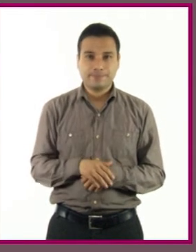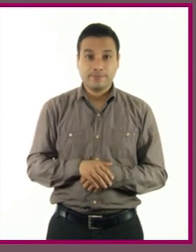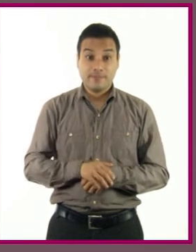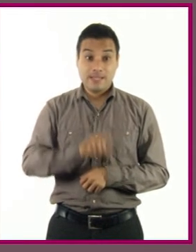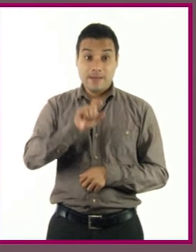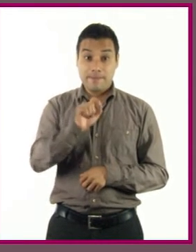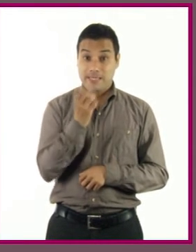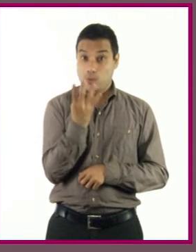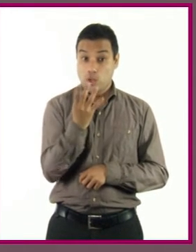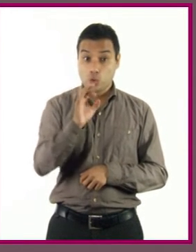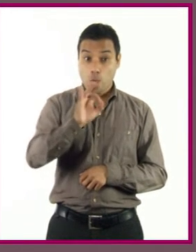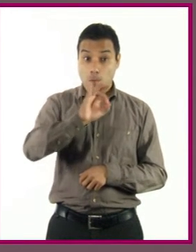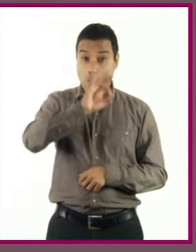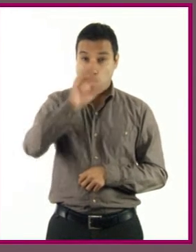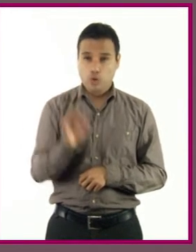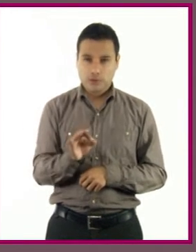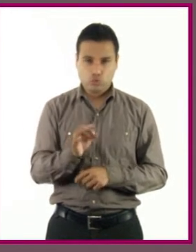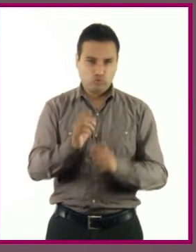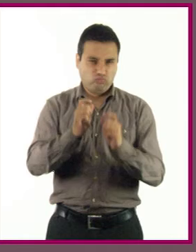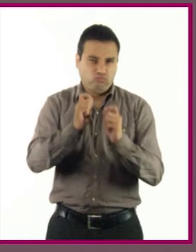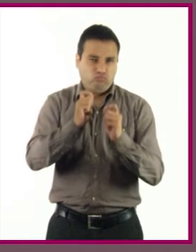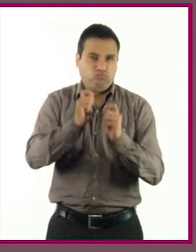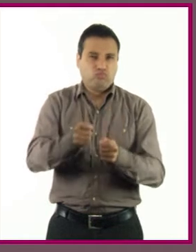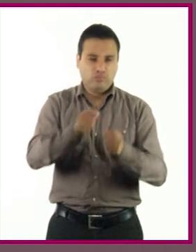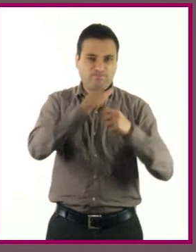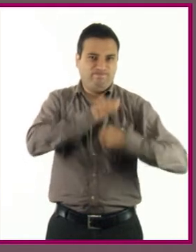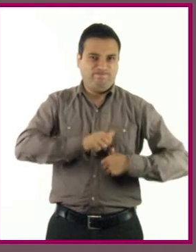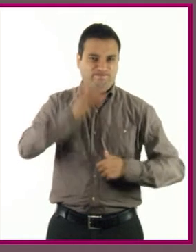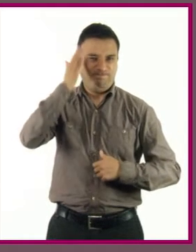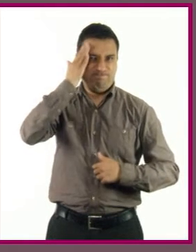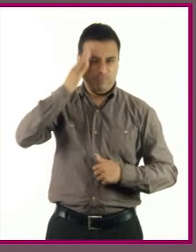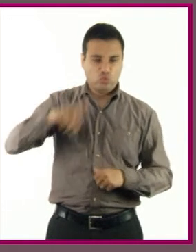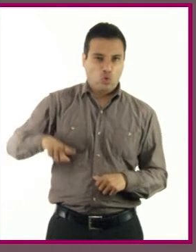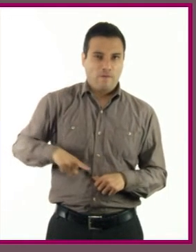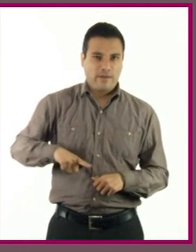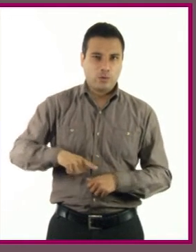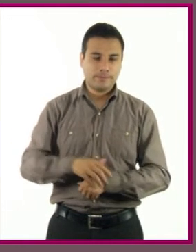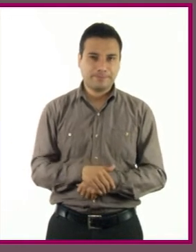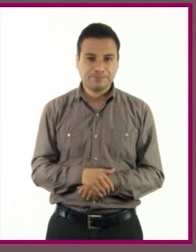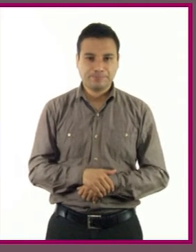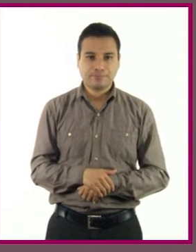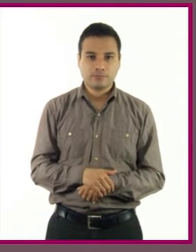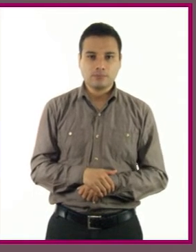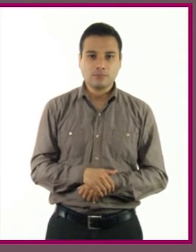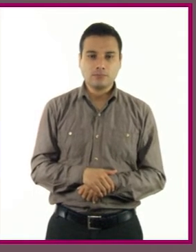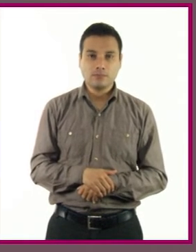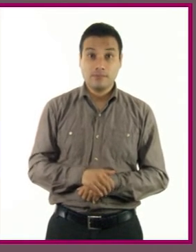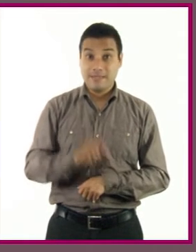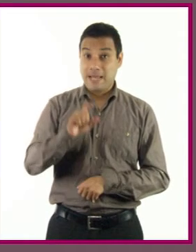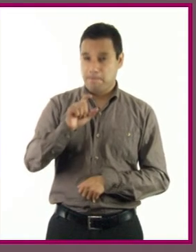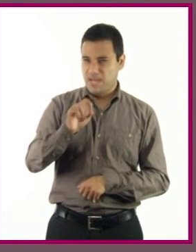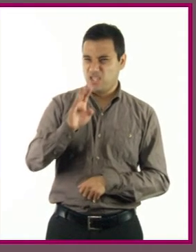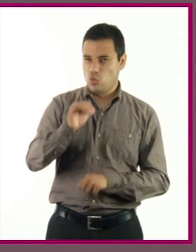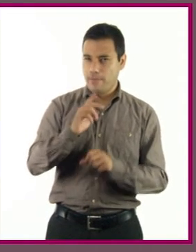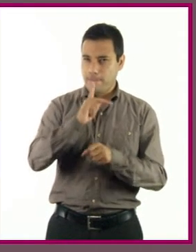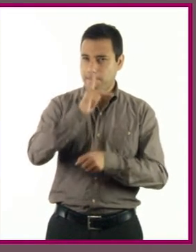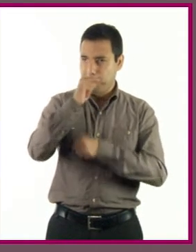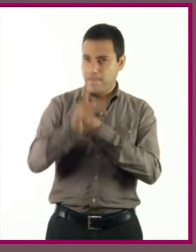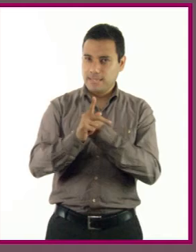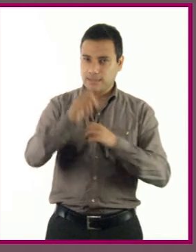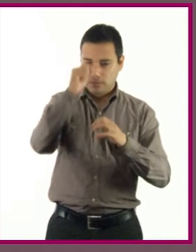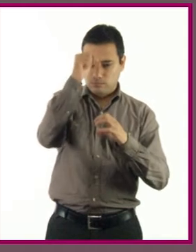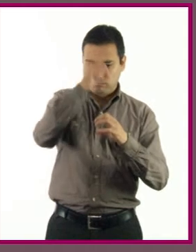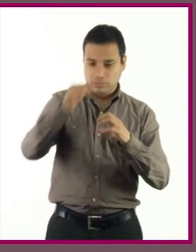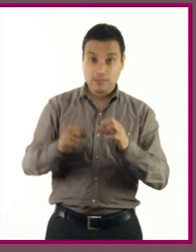24% de los puestos de elección popular. En 29 países, los